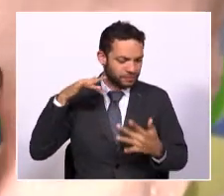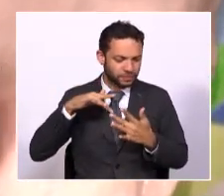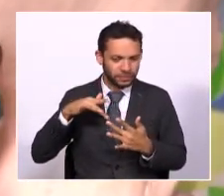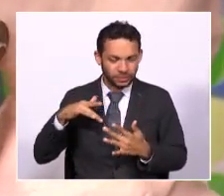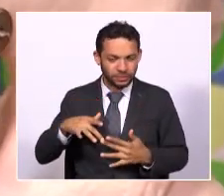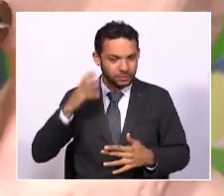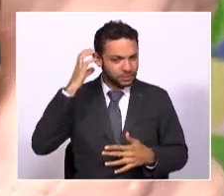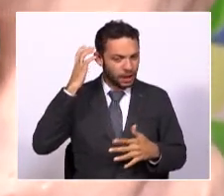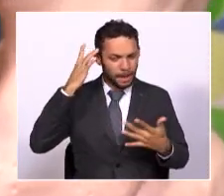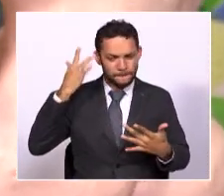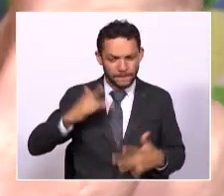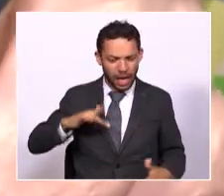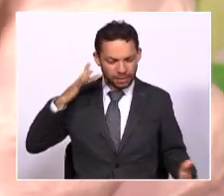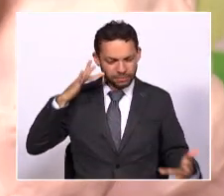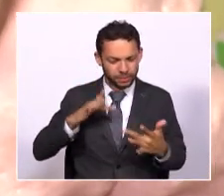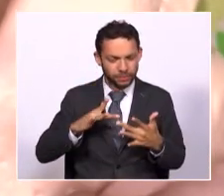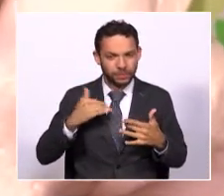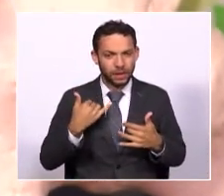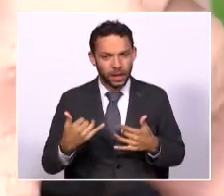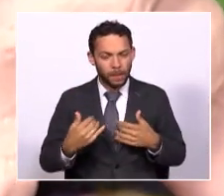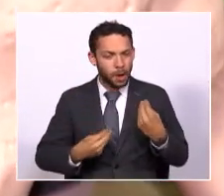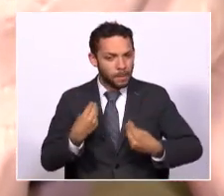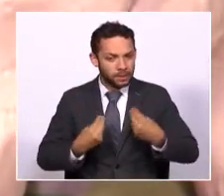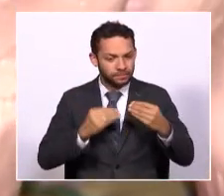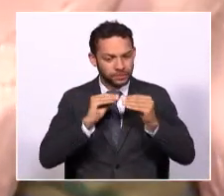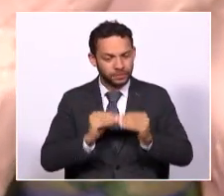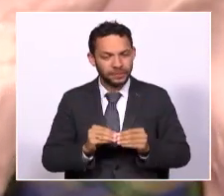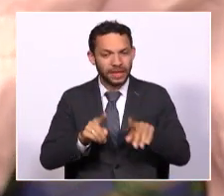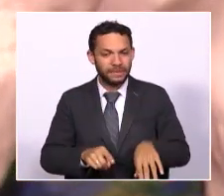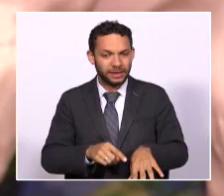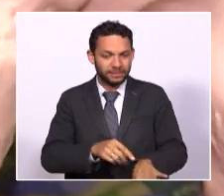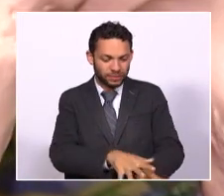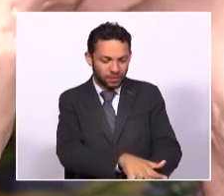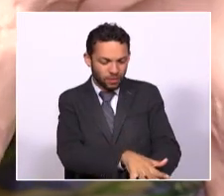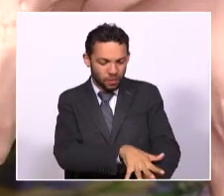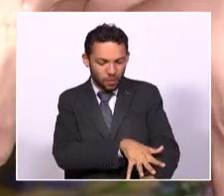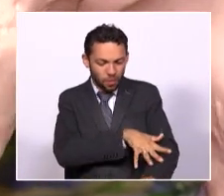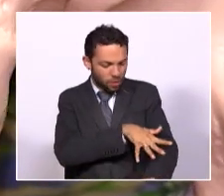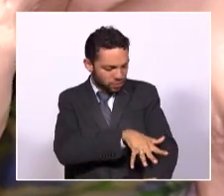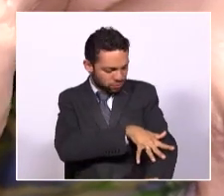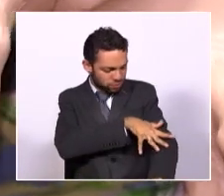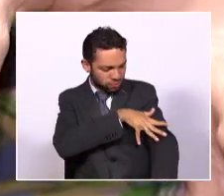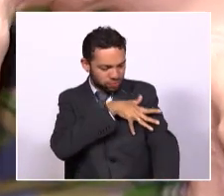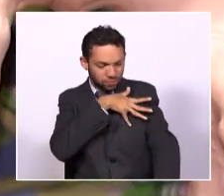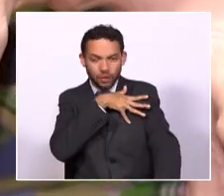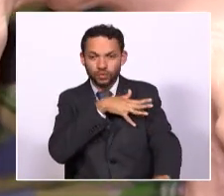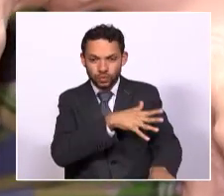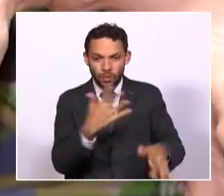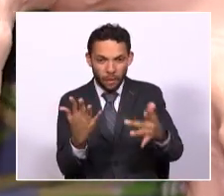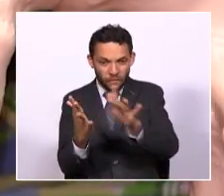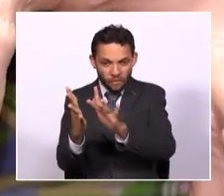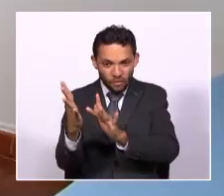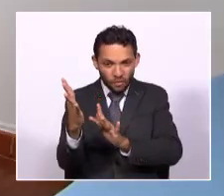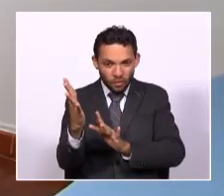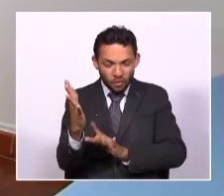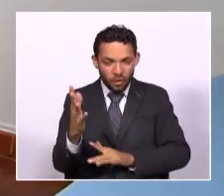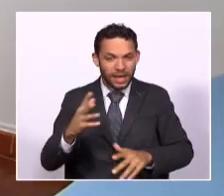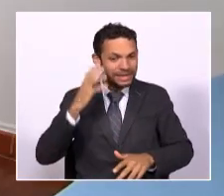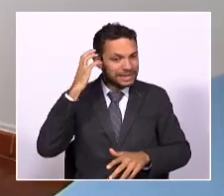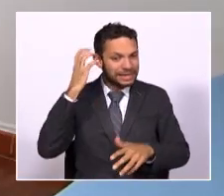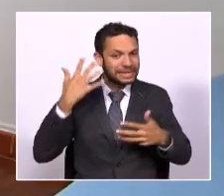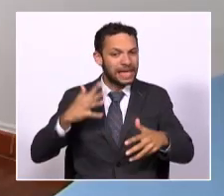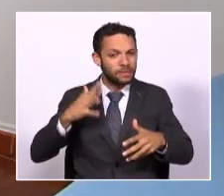acá se forman todos estos nervios que bajan al brazo y es el nervio mediano, el del túnel carpiano. Esto